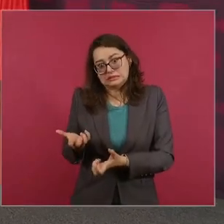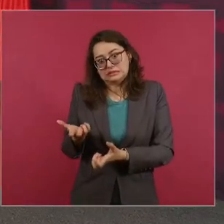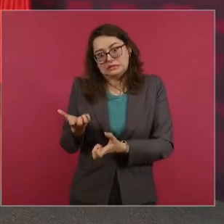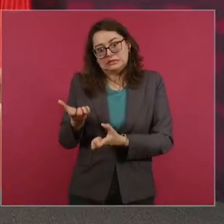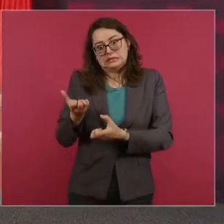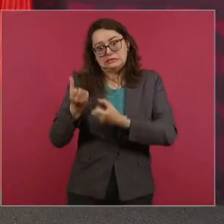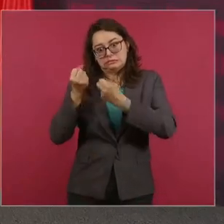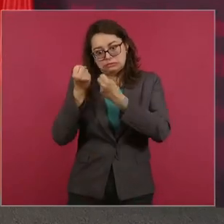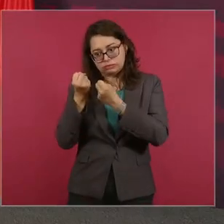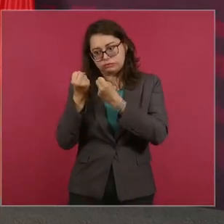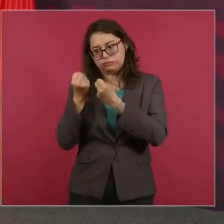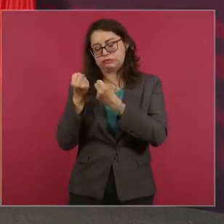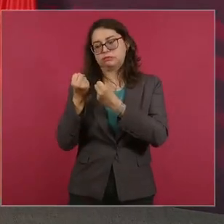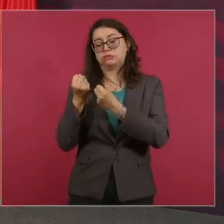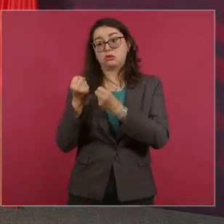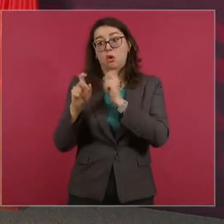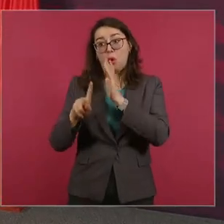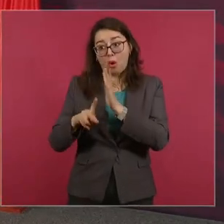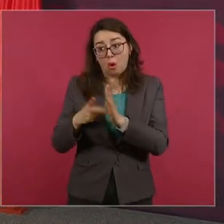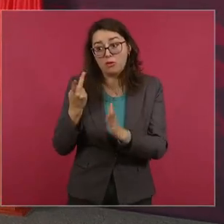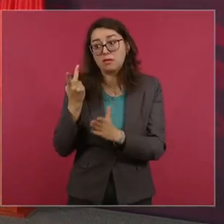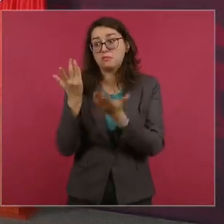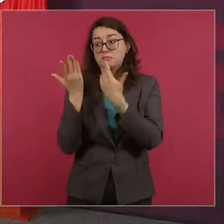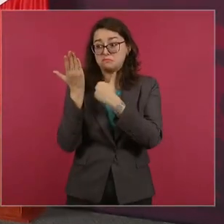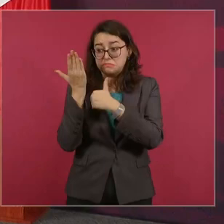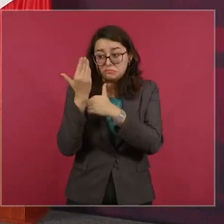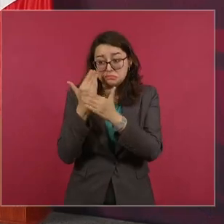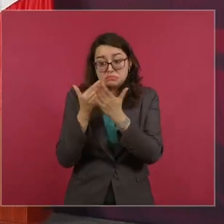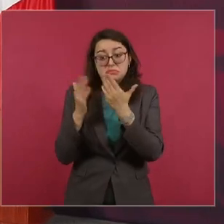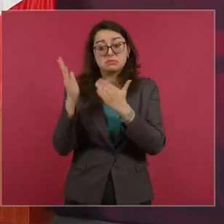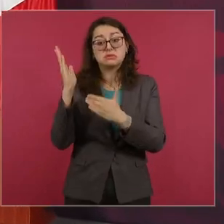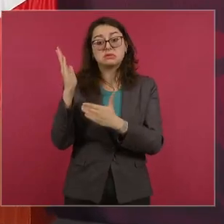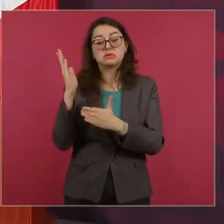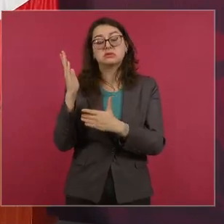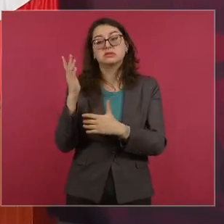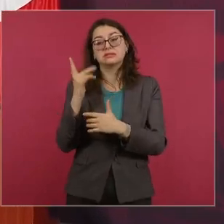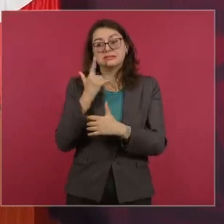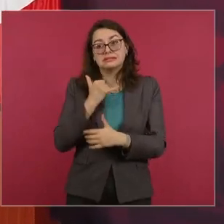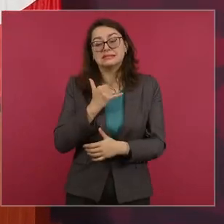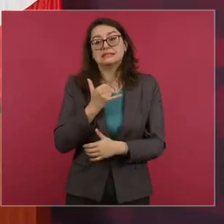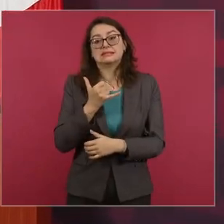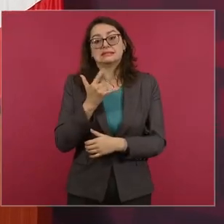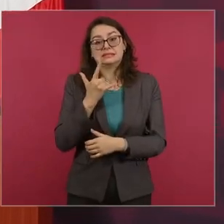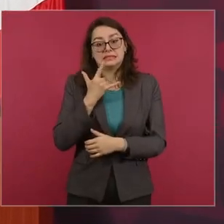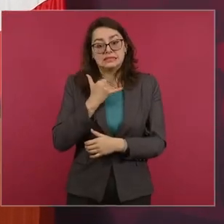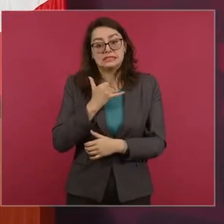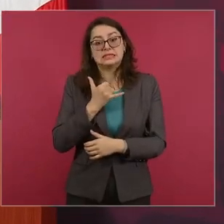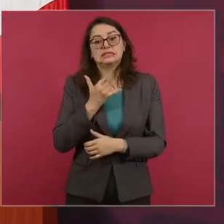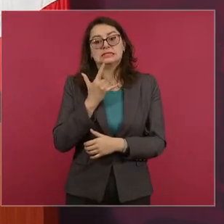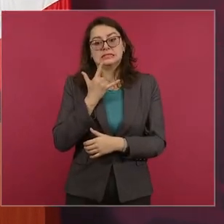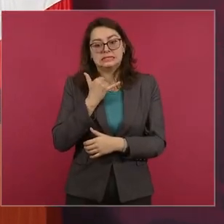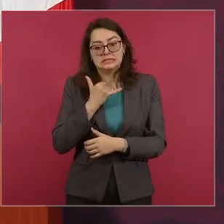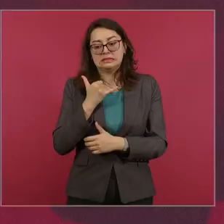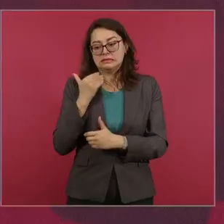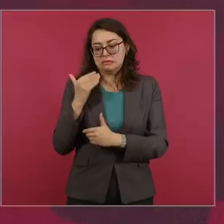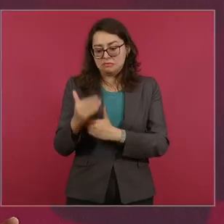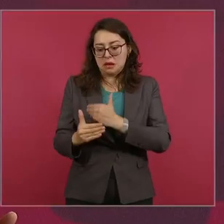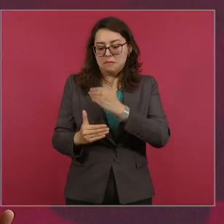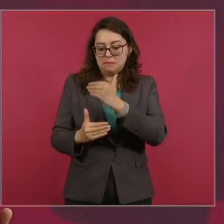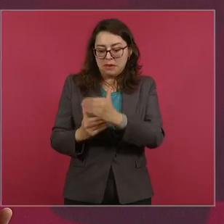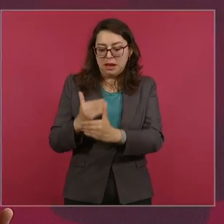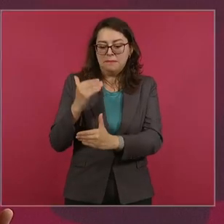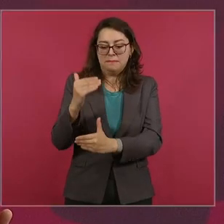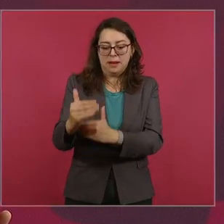reconstruir sentar las bases para el